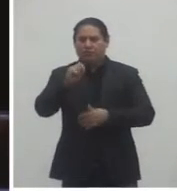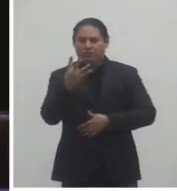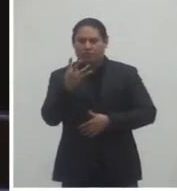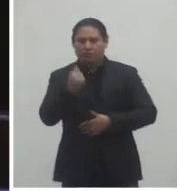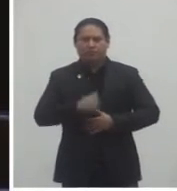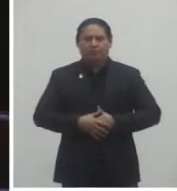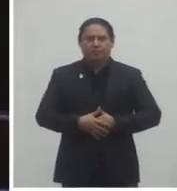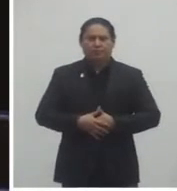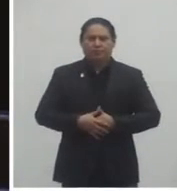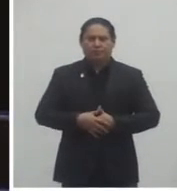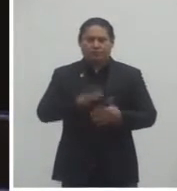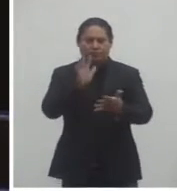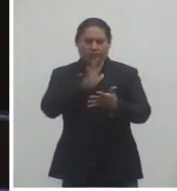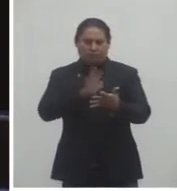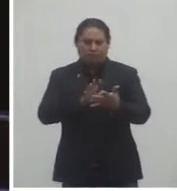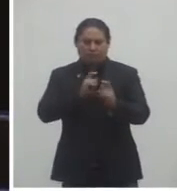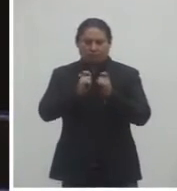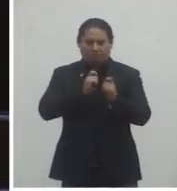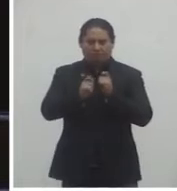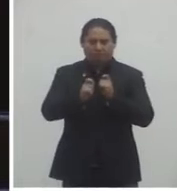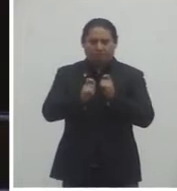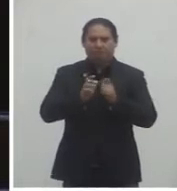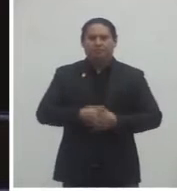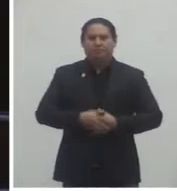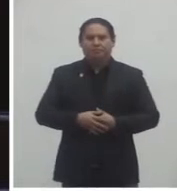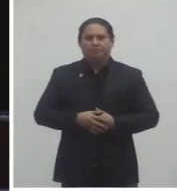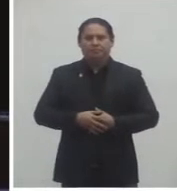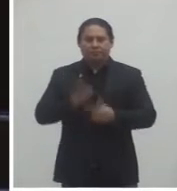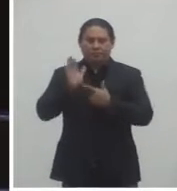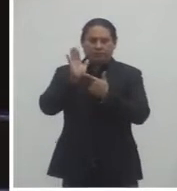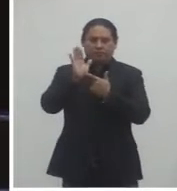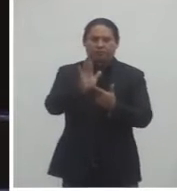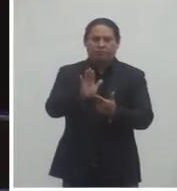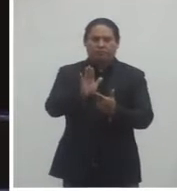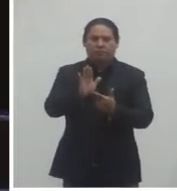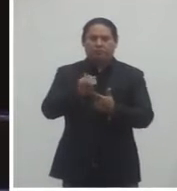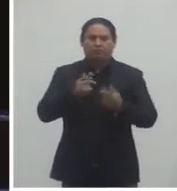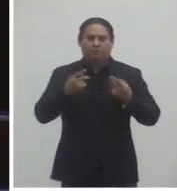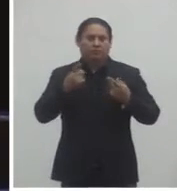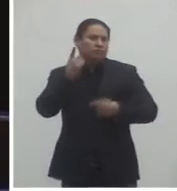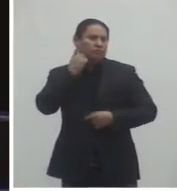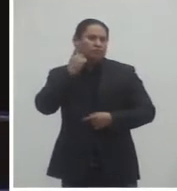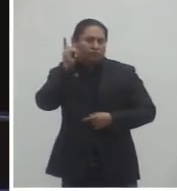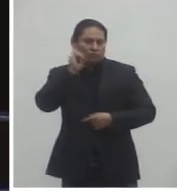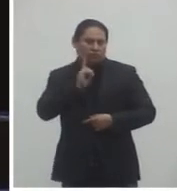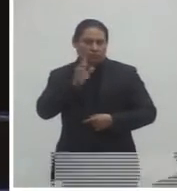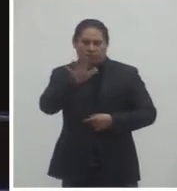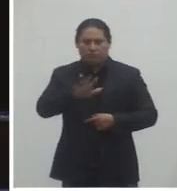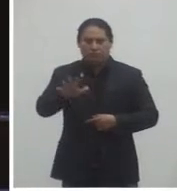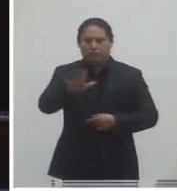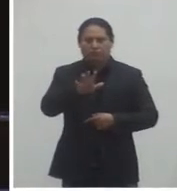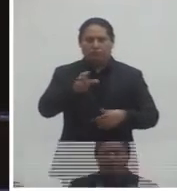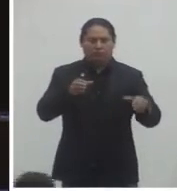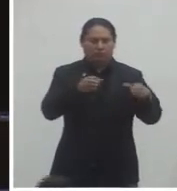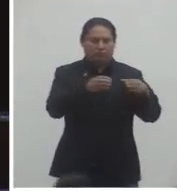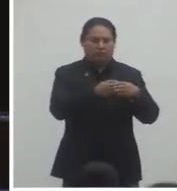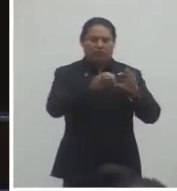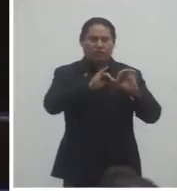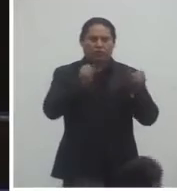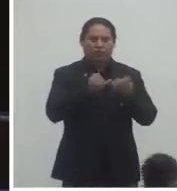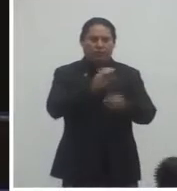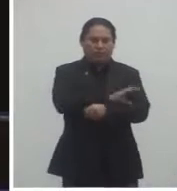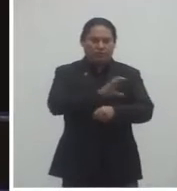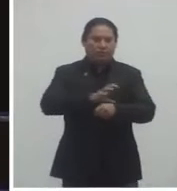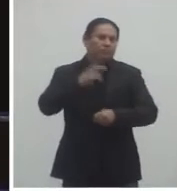2019-2024. Lectura y trámite legislativo de la propuesta presentada por las diputadas y los diputados integrantes de la Junta